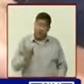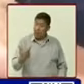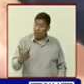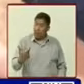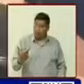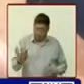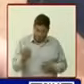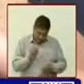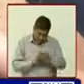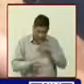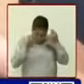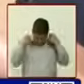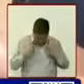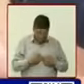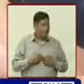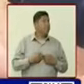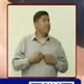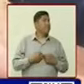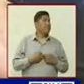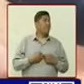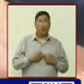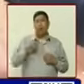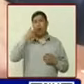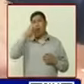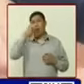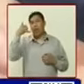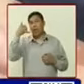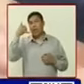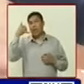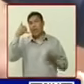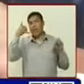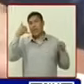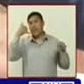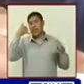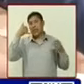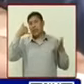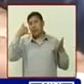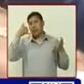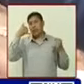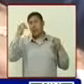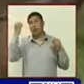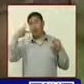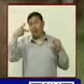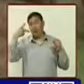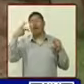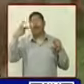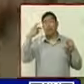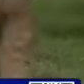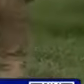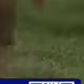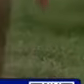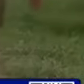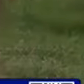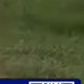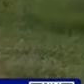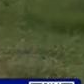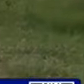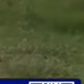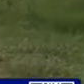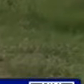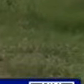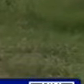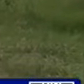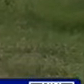sino uno y otra cosa, ellos llaman allá a mi jefa y si mi jefa da la autorización, recién ingresan. Eso es lo que